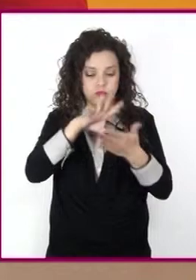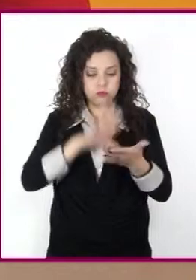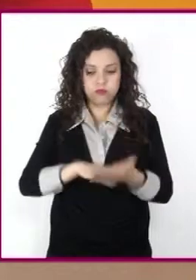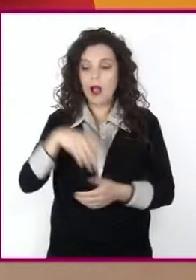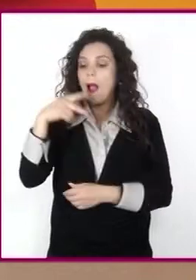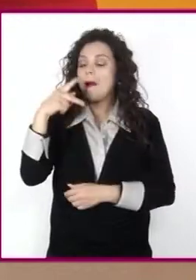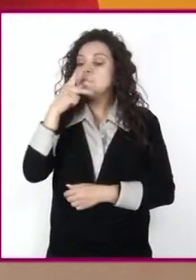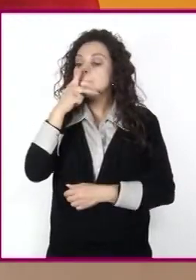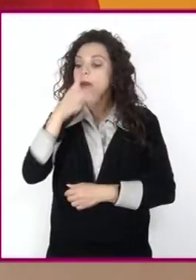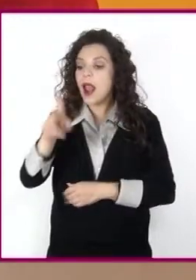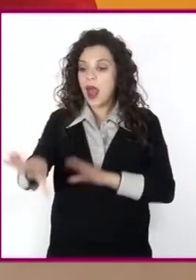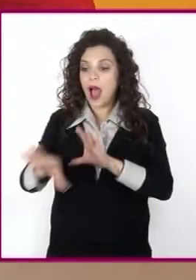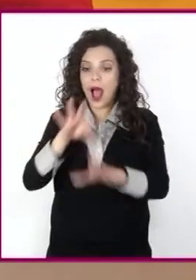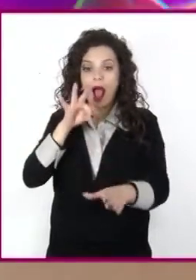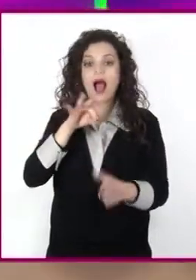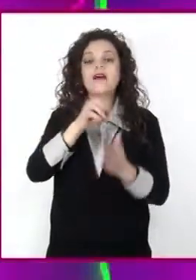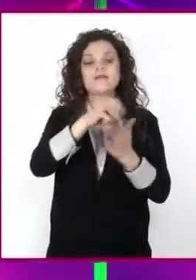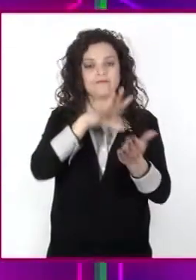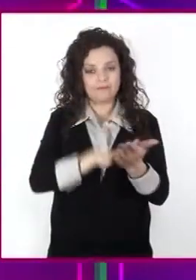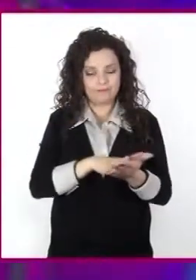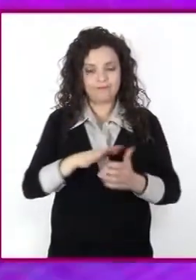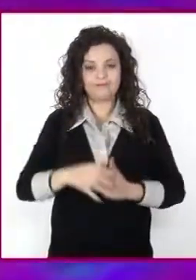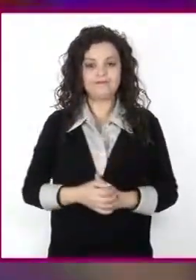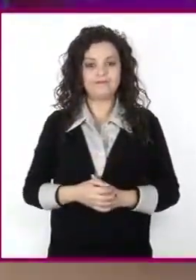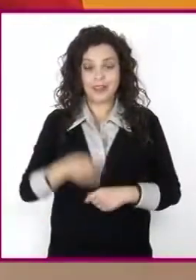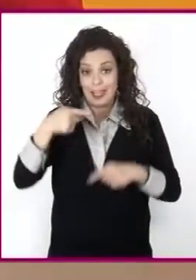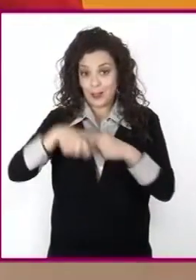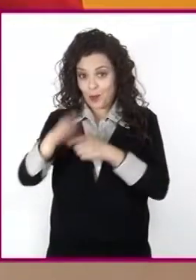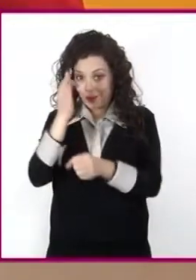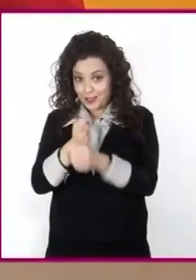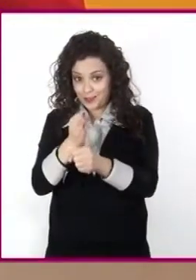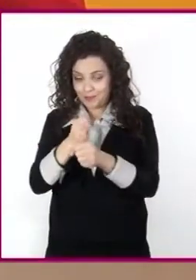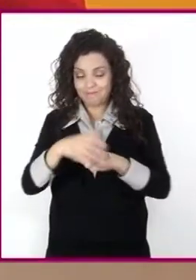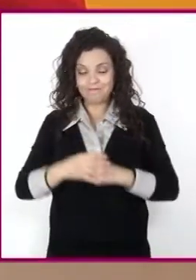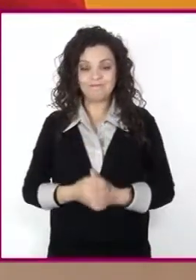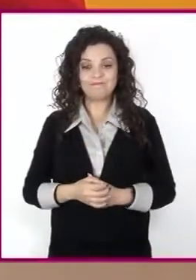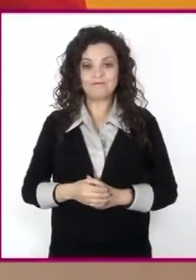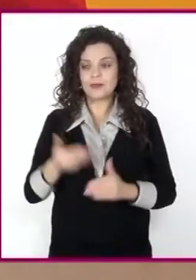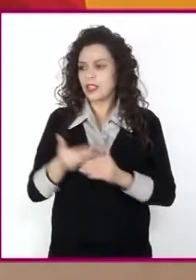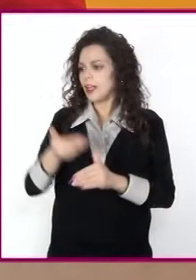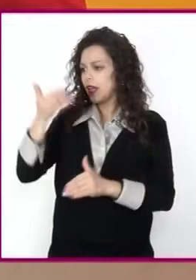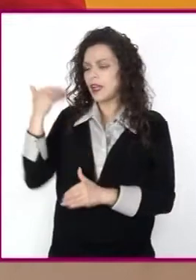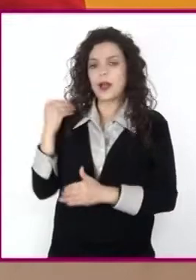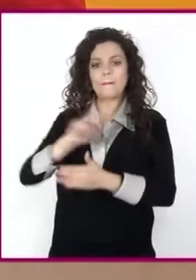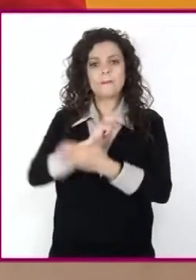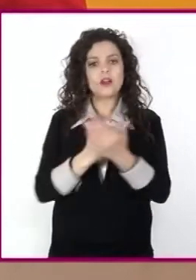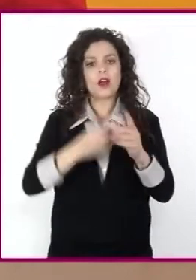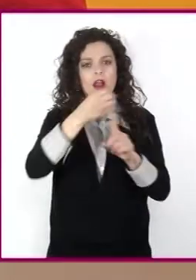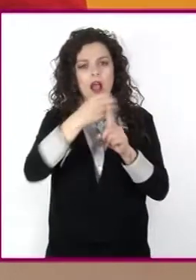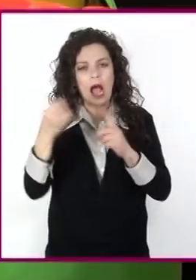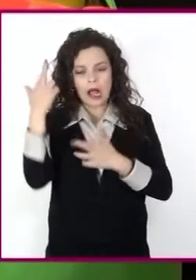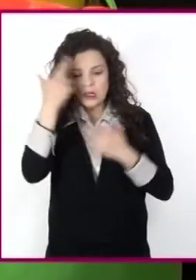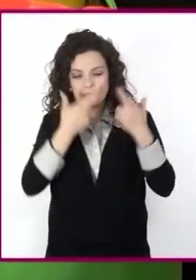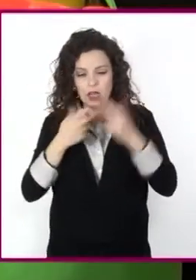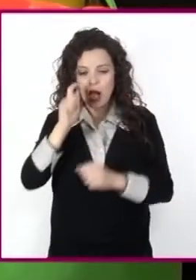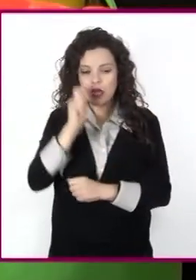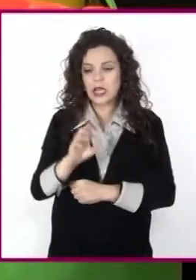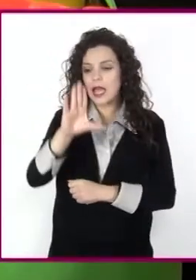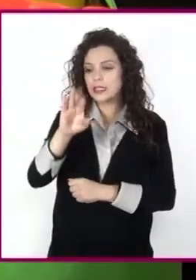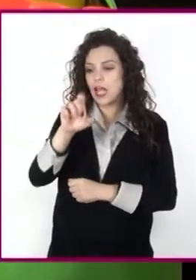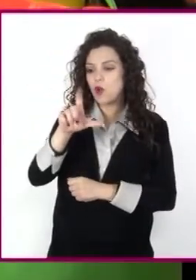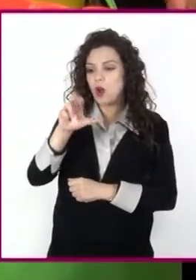seleccionaremos. ¡Comenzamos! En la sesión anterior revisamos que la célula es la